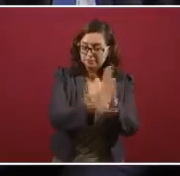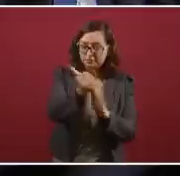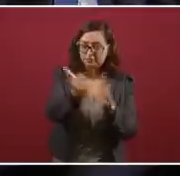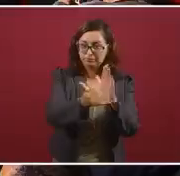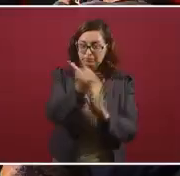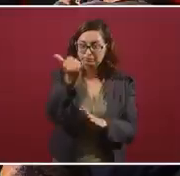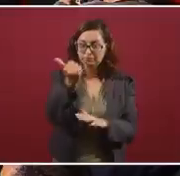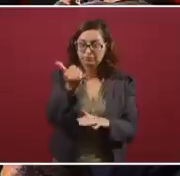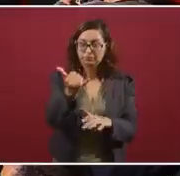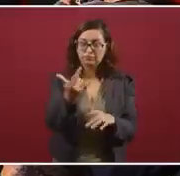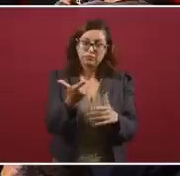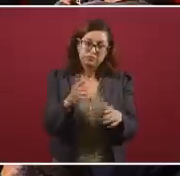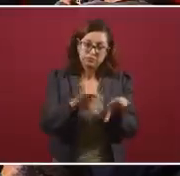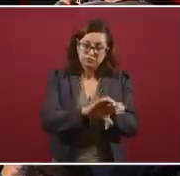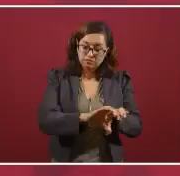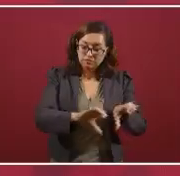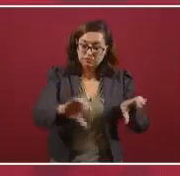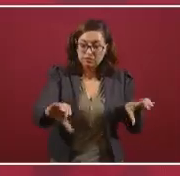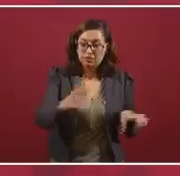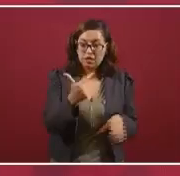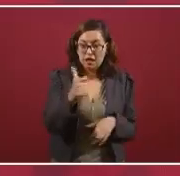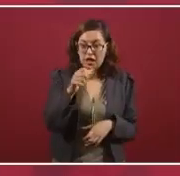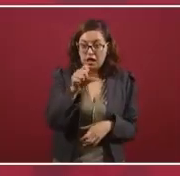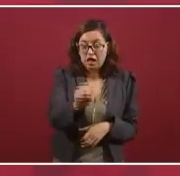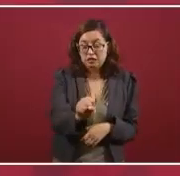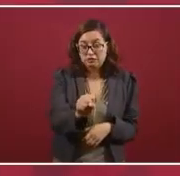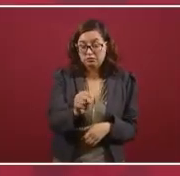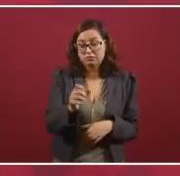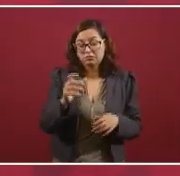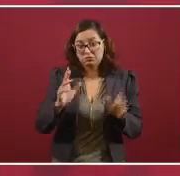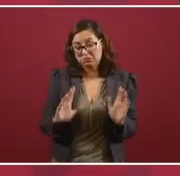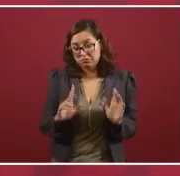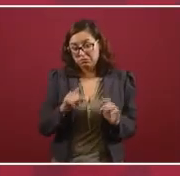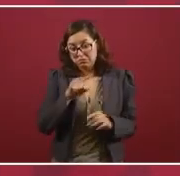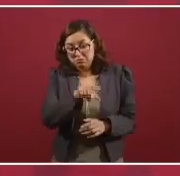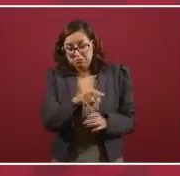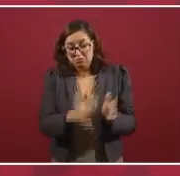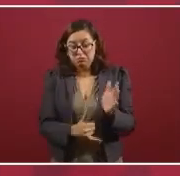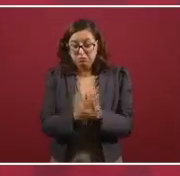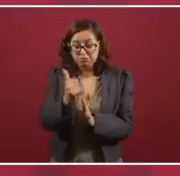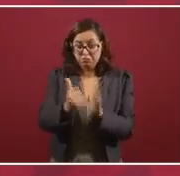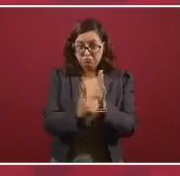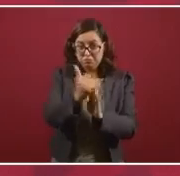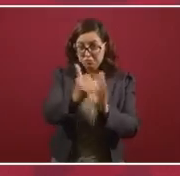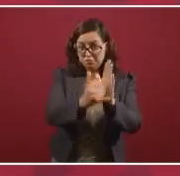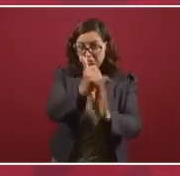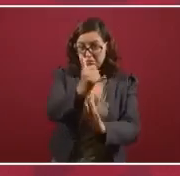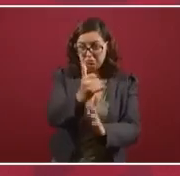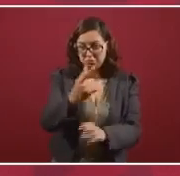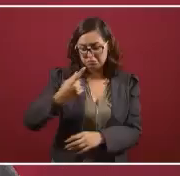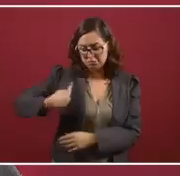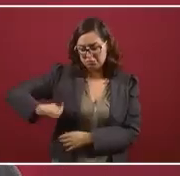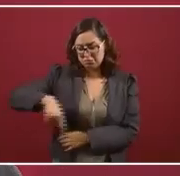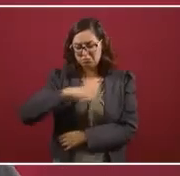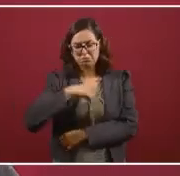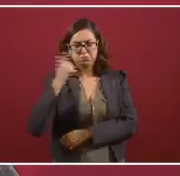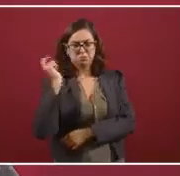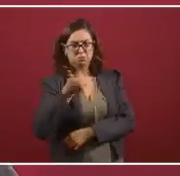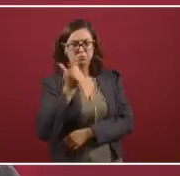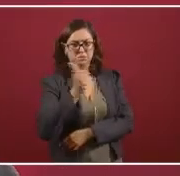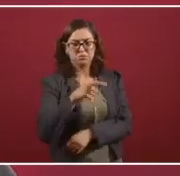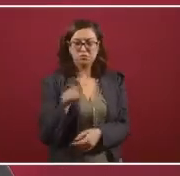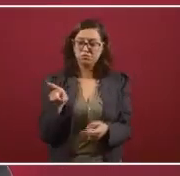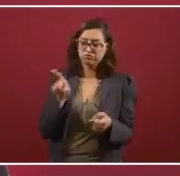sus intereses, les da la oportunidad de tener una inversión en los